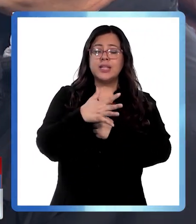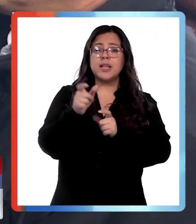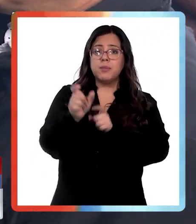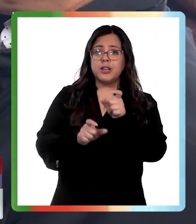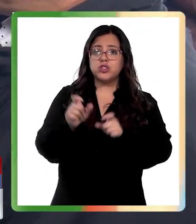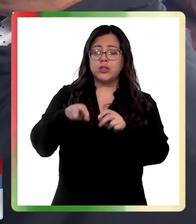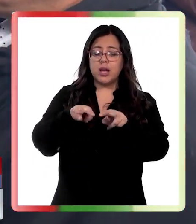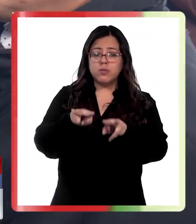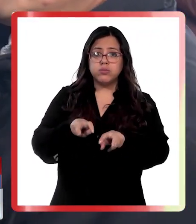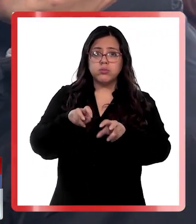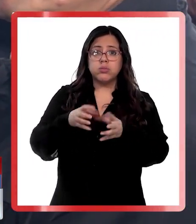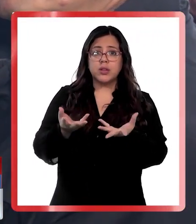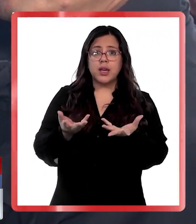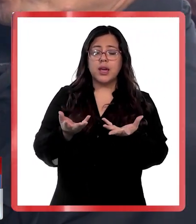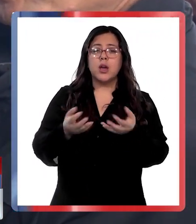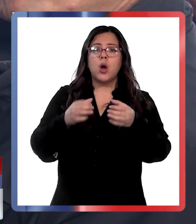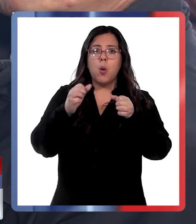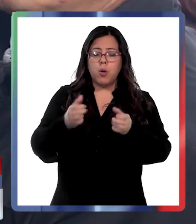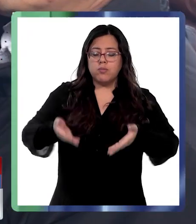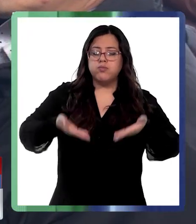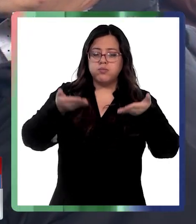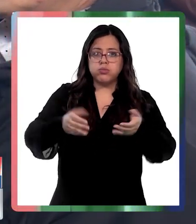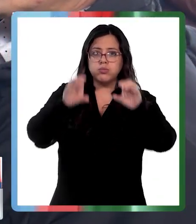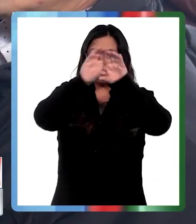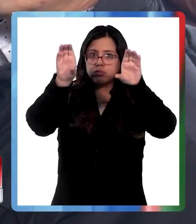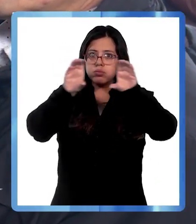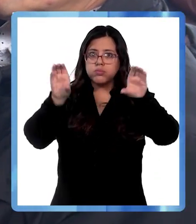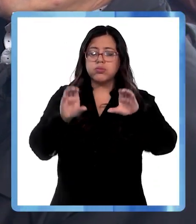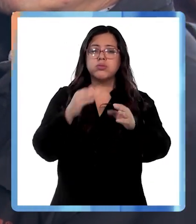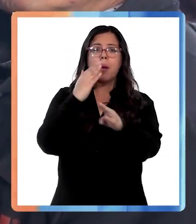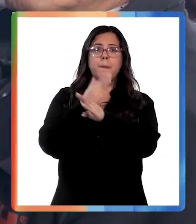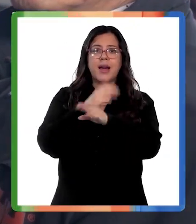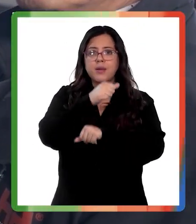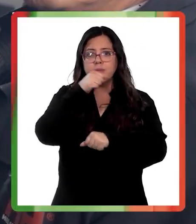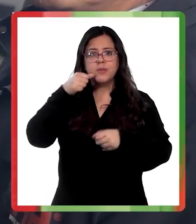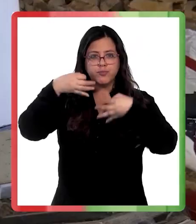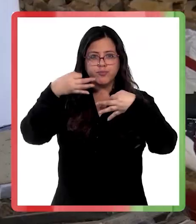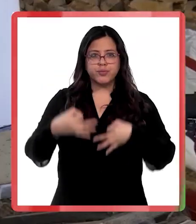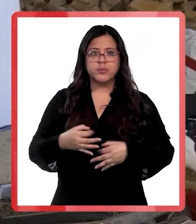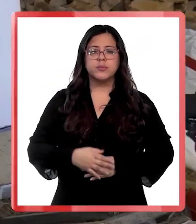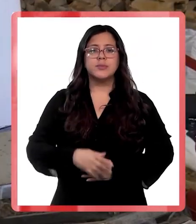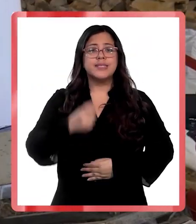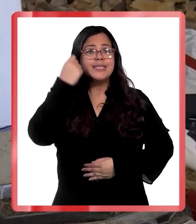115 productores garanticen leña seca 100% trazable.